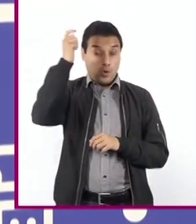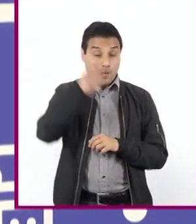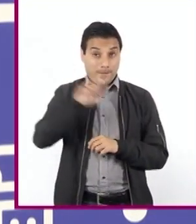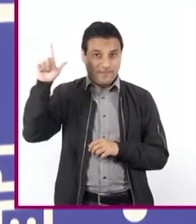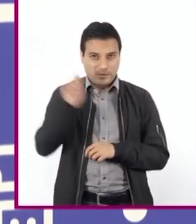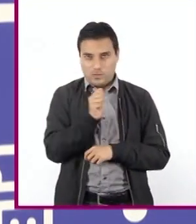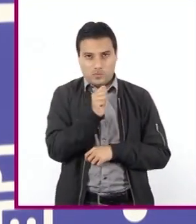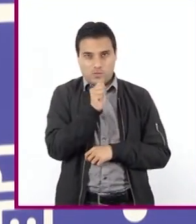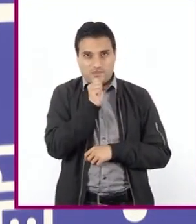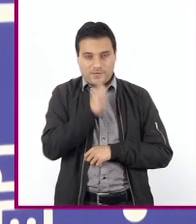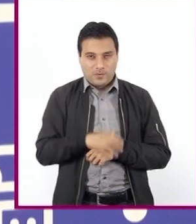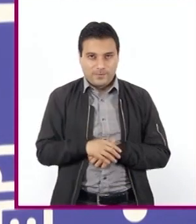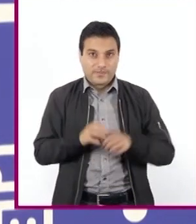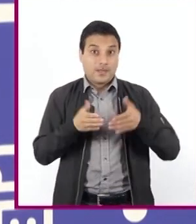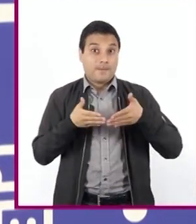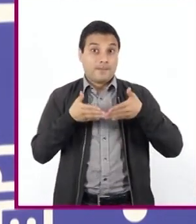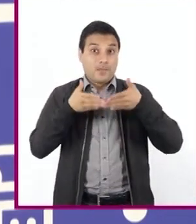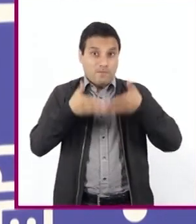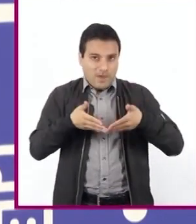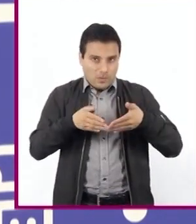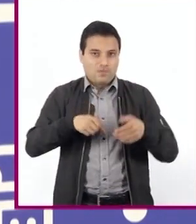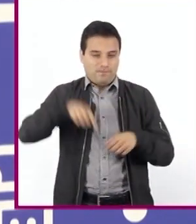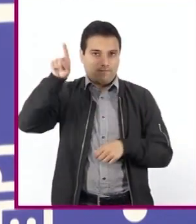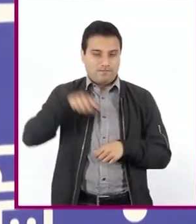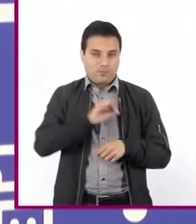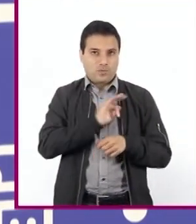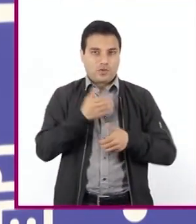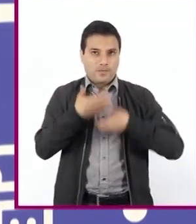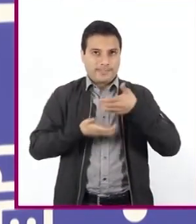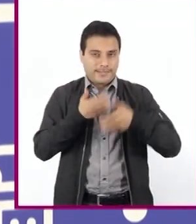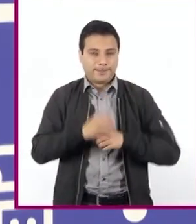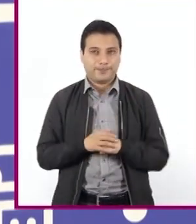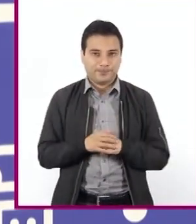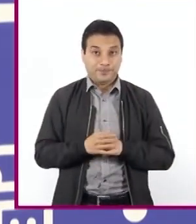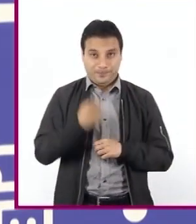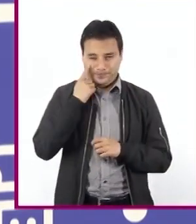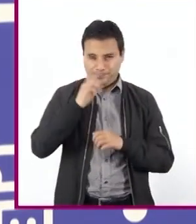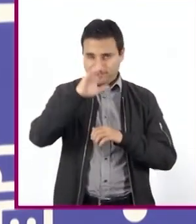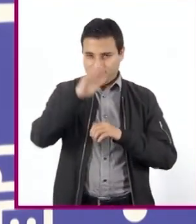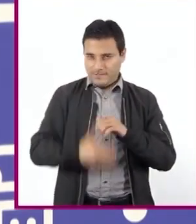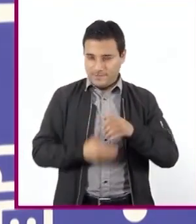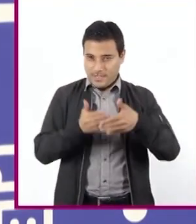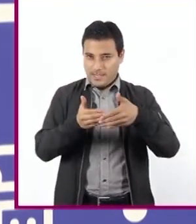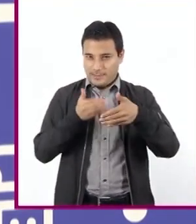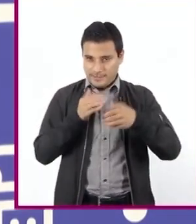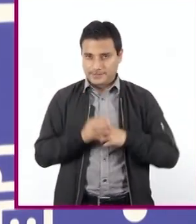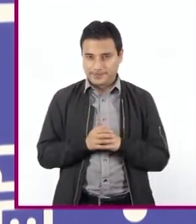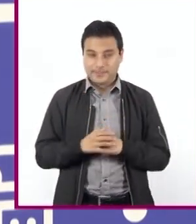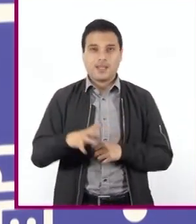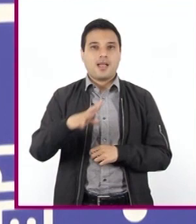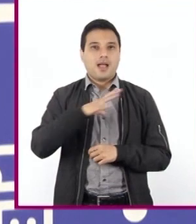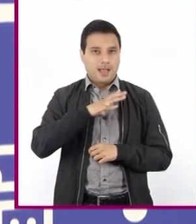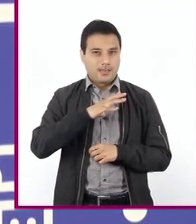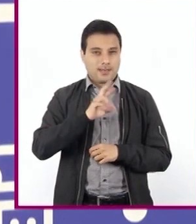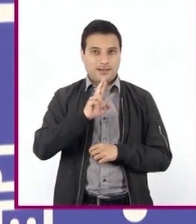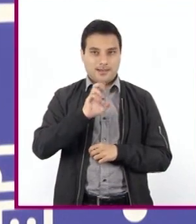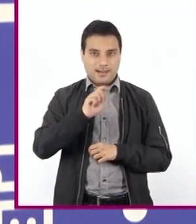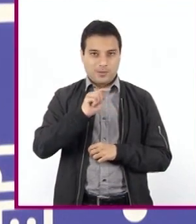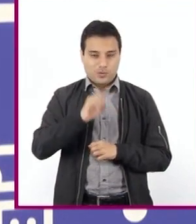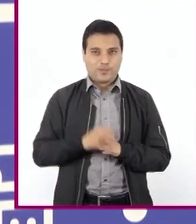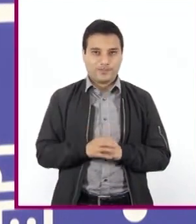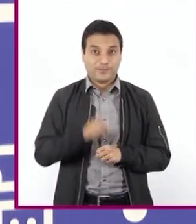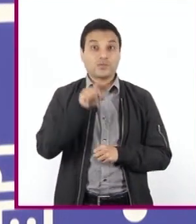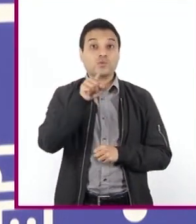nuevas opciones a los barcos comerciales. Y bueno, para concluir, les tenemos un reto. Redacten